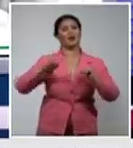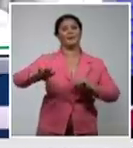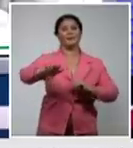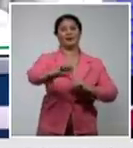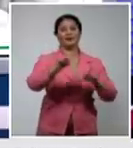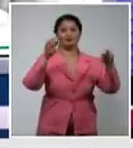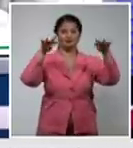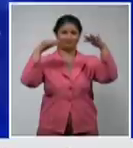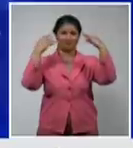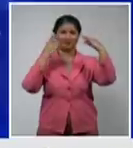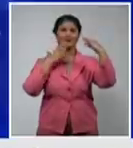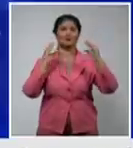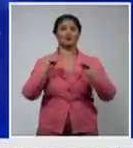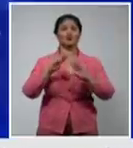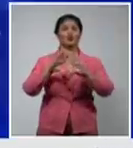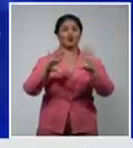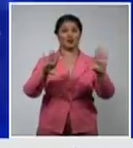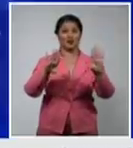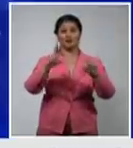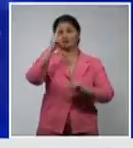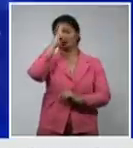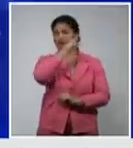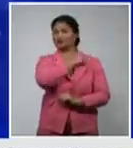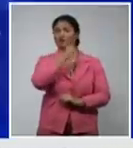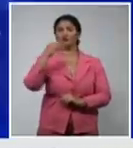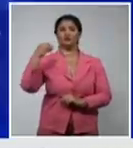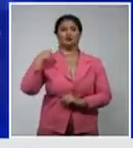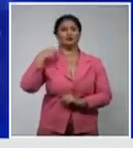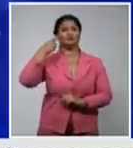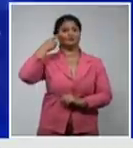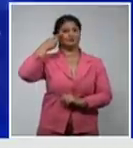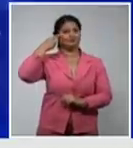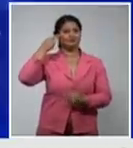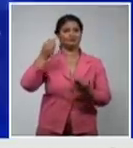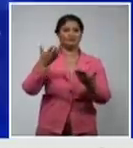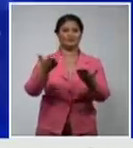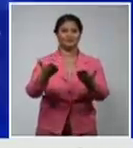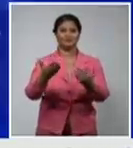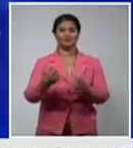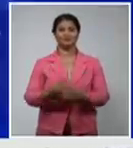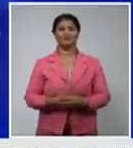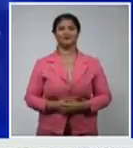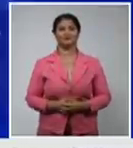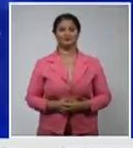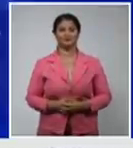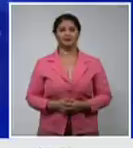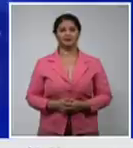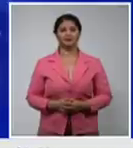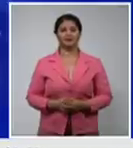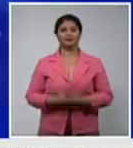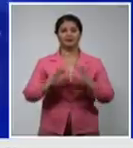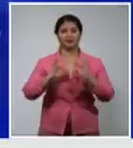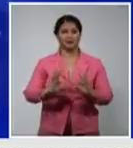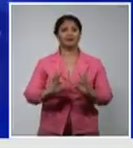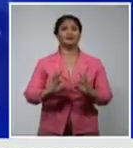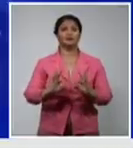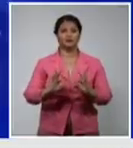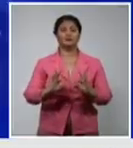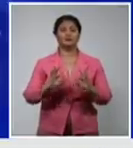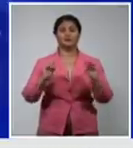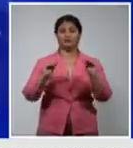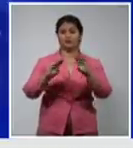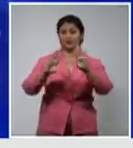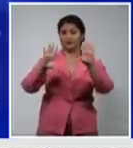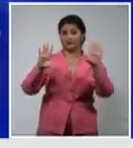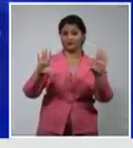doctor Francisco Durán García, director nacional de epidemiología, que cada mañana nos acompaña, y también a Yasmina